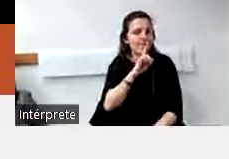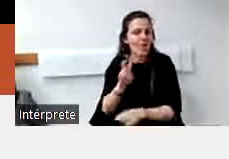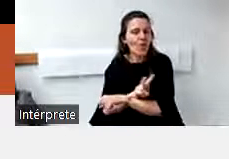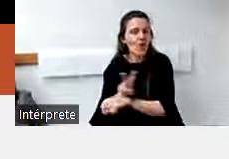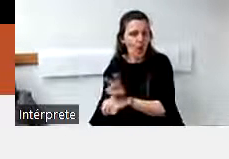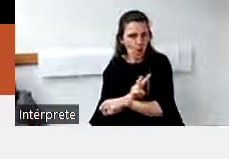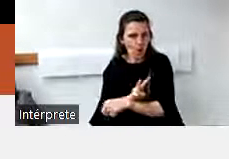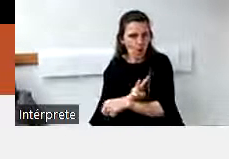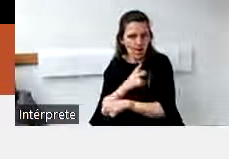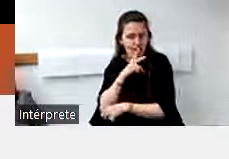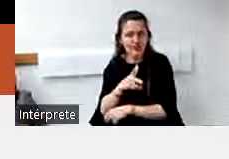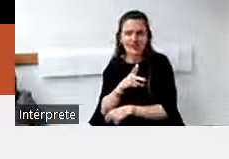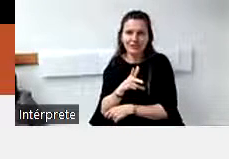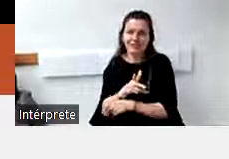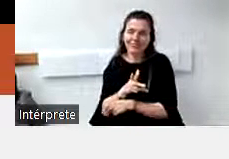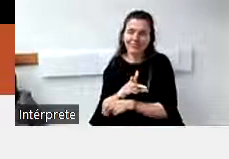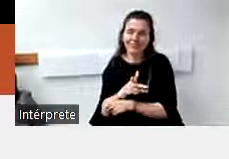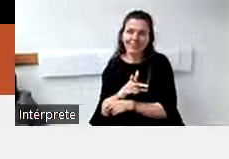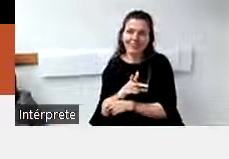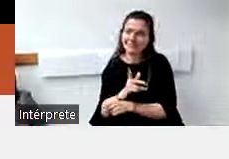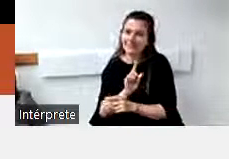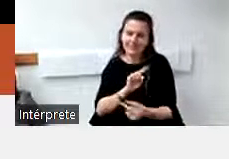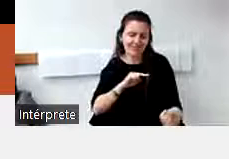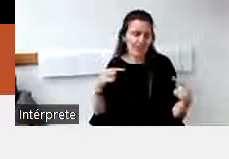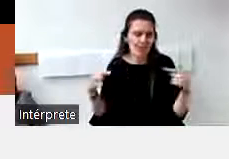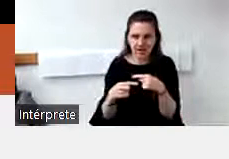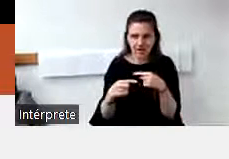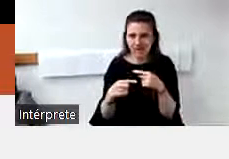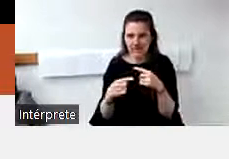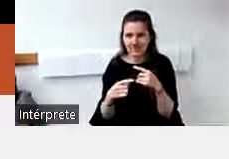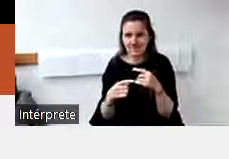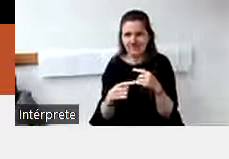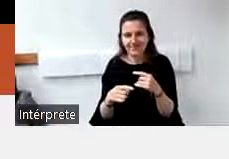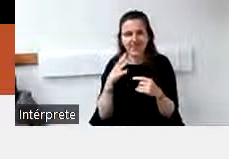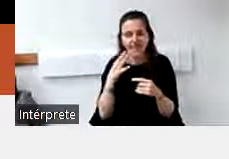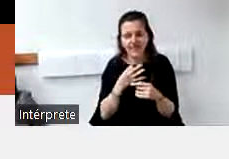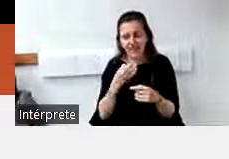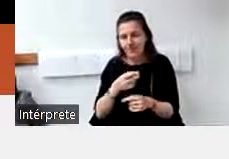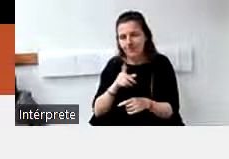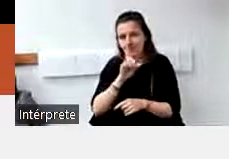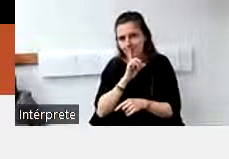Es precisamente el silencio el factor decisivo